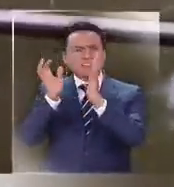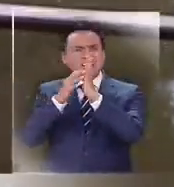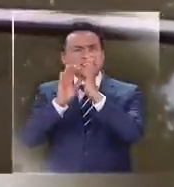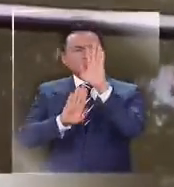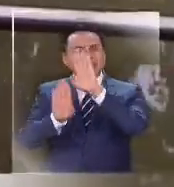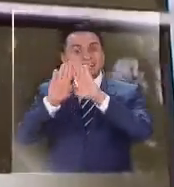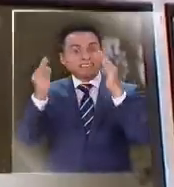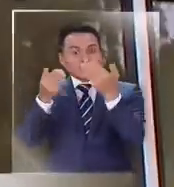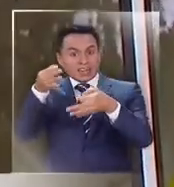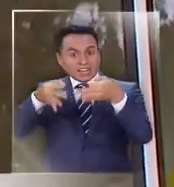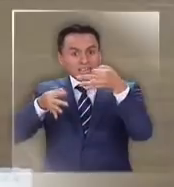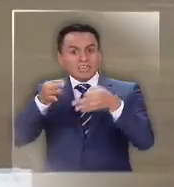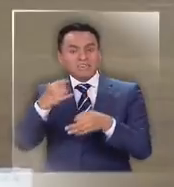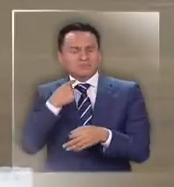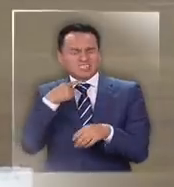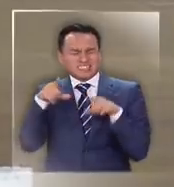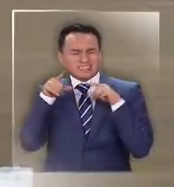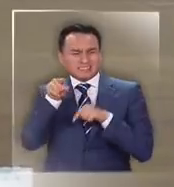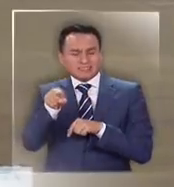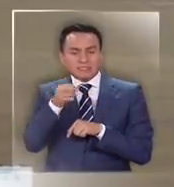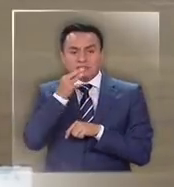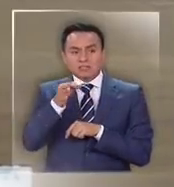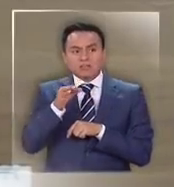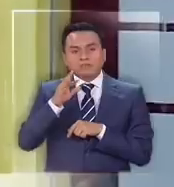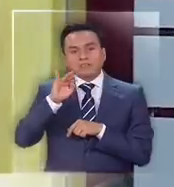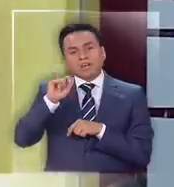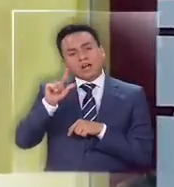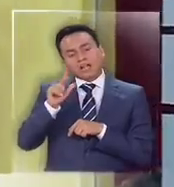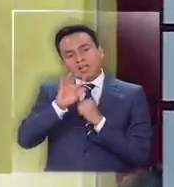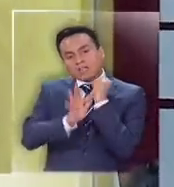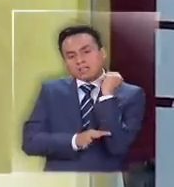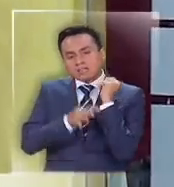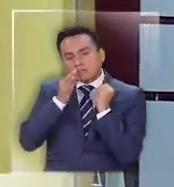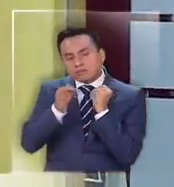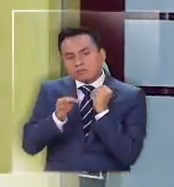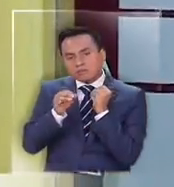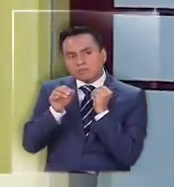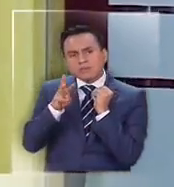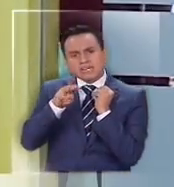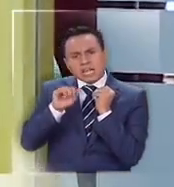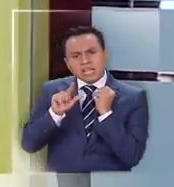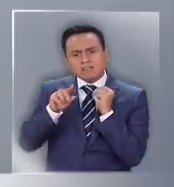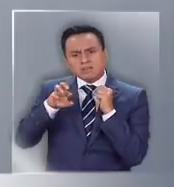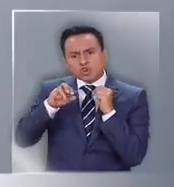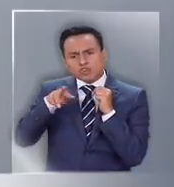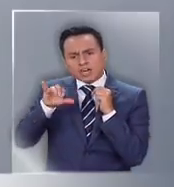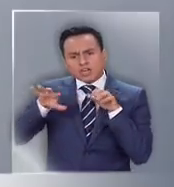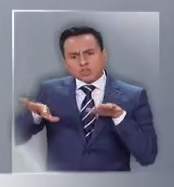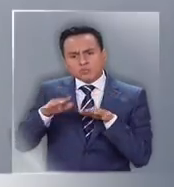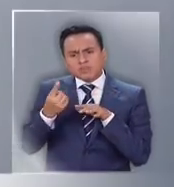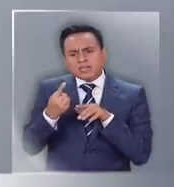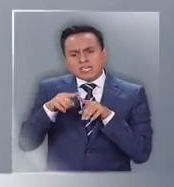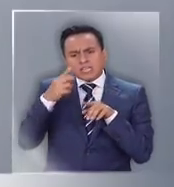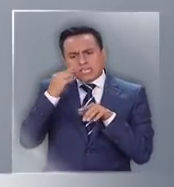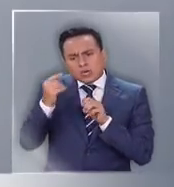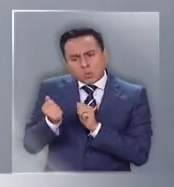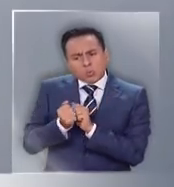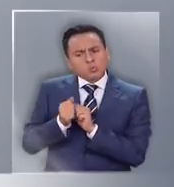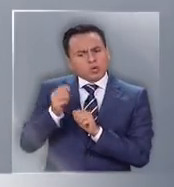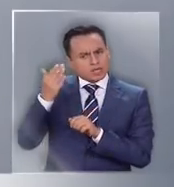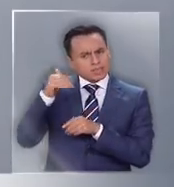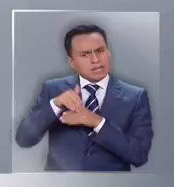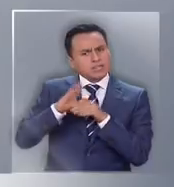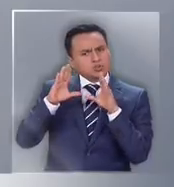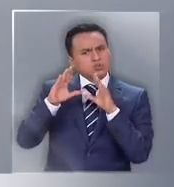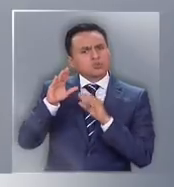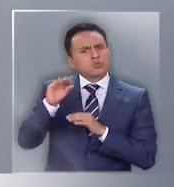protegían la sala donde estaba el imputado, aquí el fiscal relató que Miguel Espinosa hizo todo lo posible para estar solo con la niña la tarde-noche